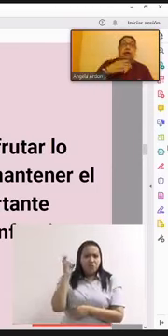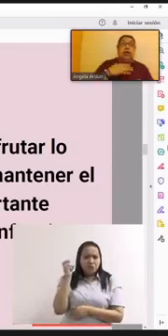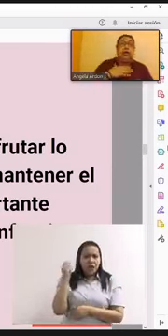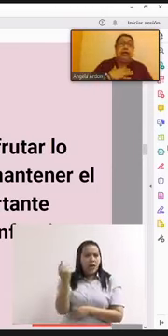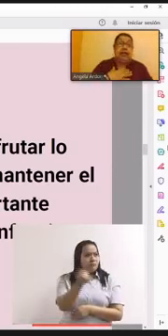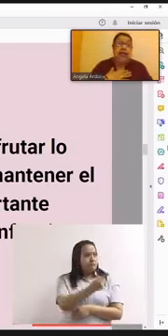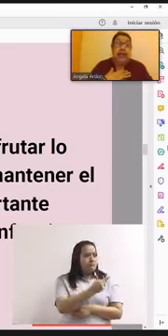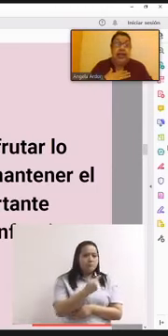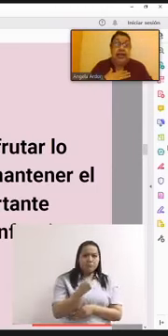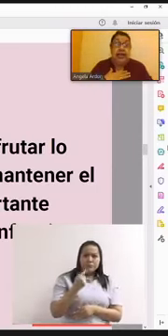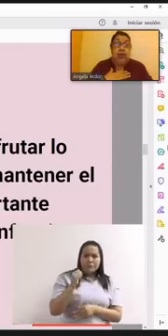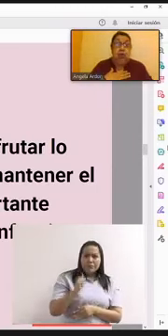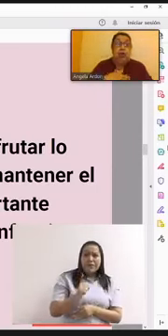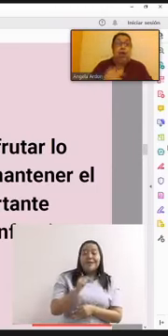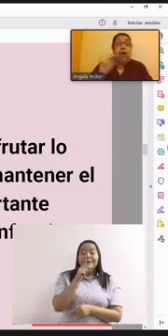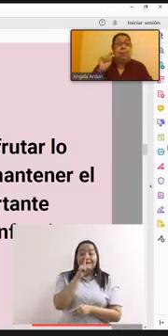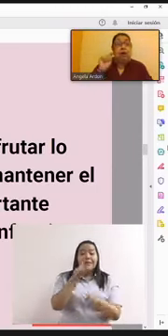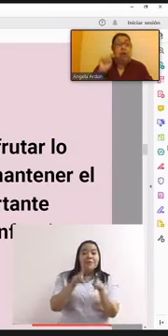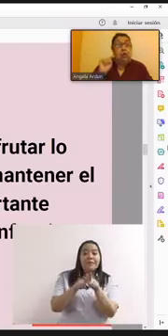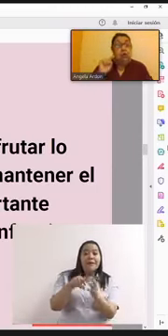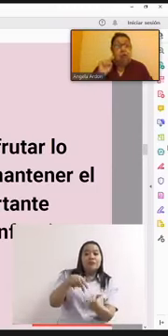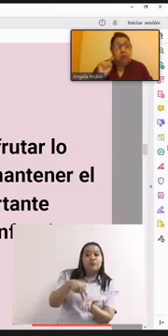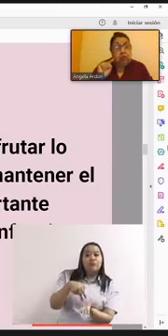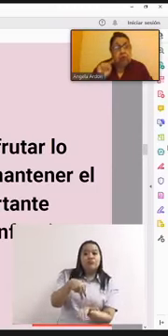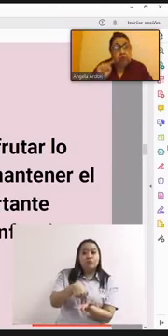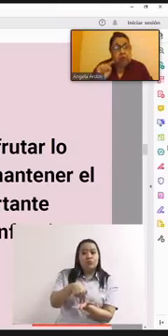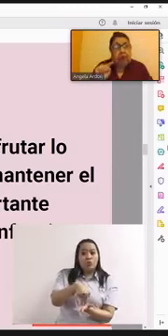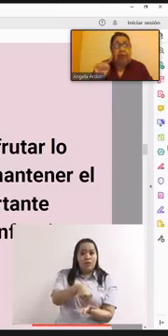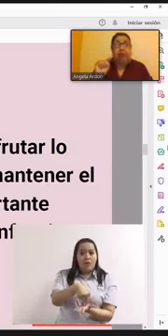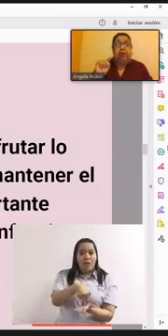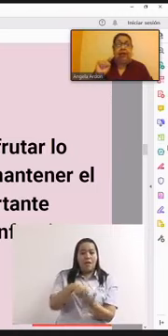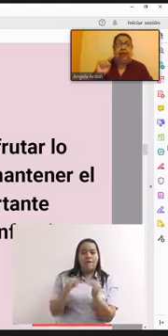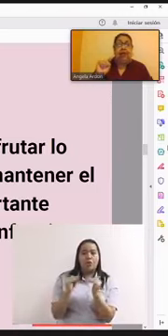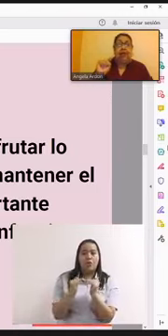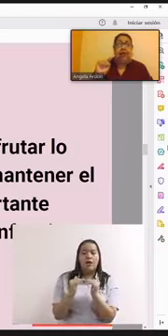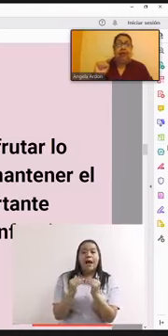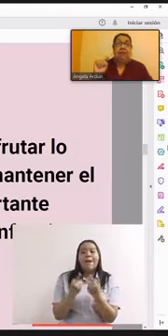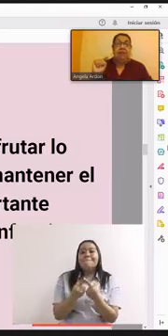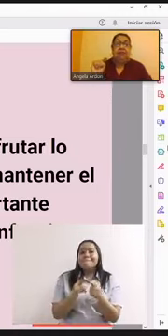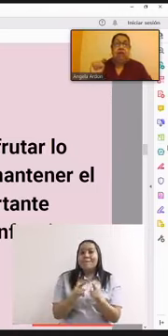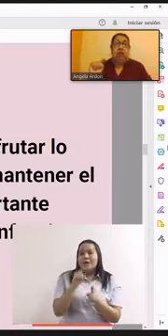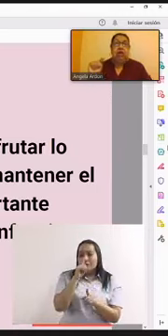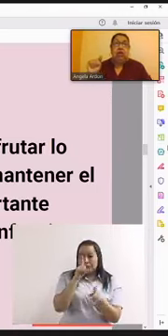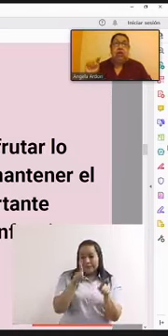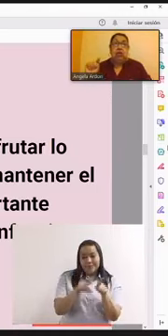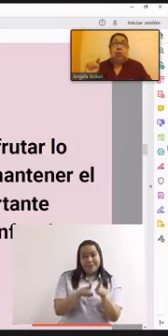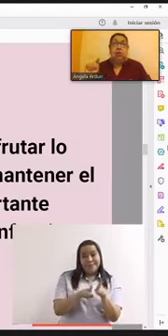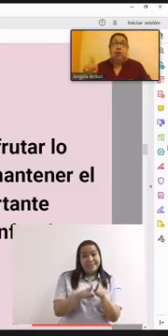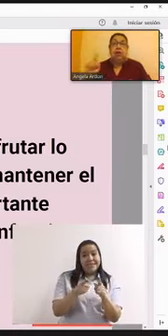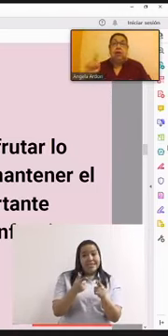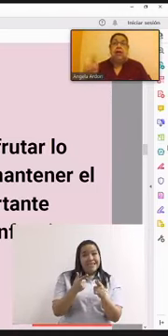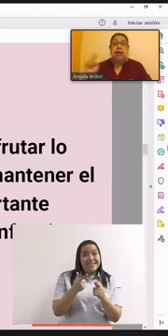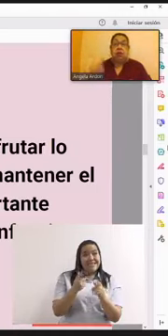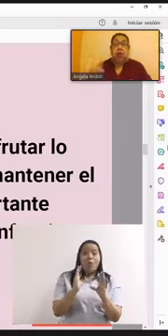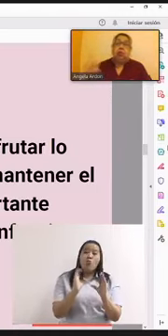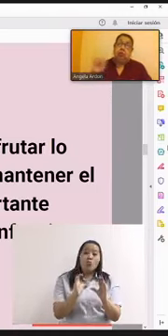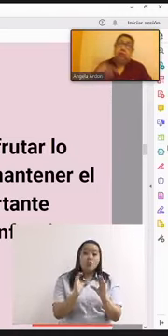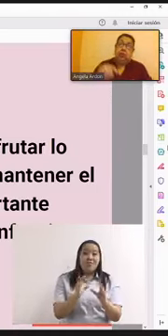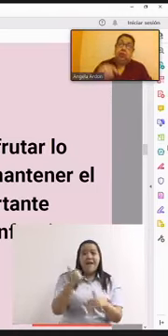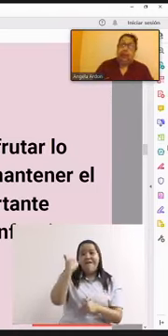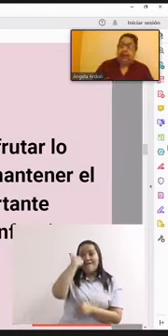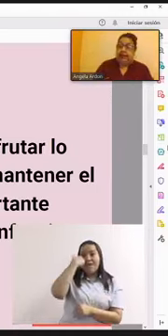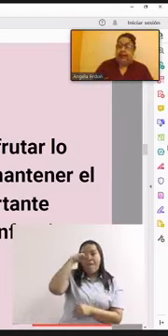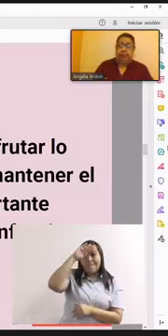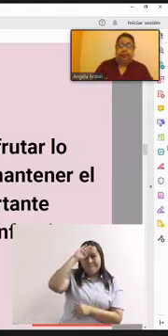y para mantener el equilibrio. Pero es muy sumamente importante evitar infecciones y otros problemas. ¿Cómo?